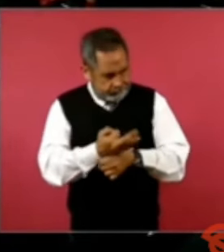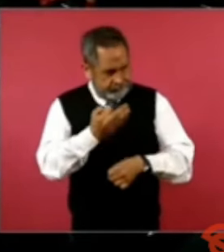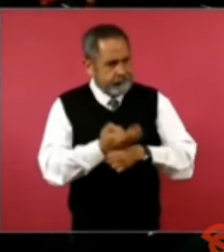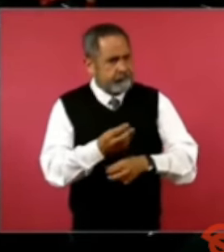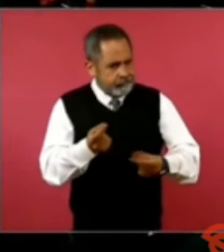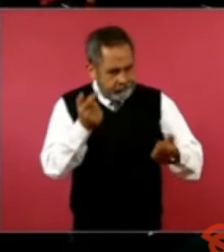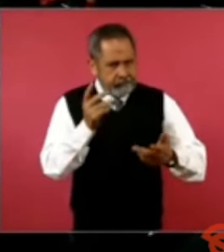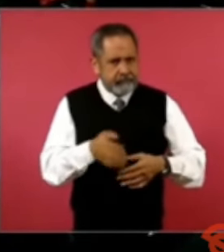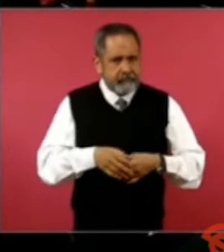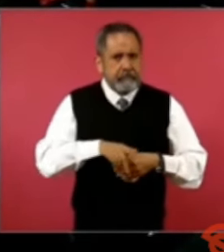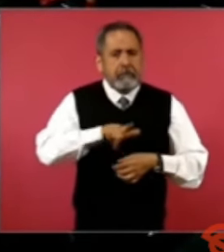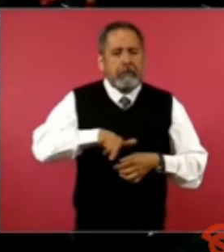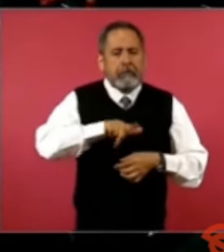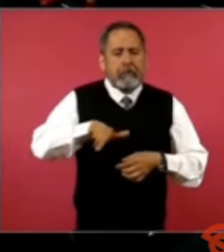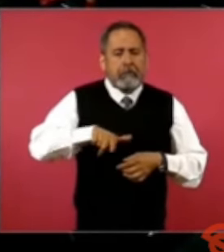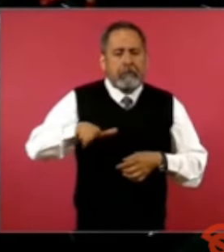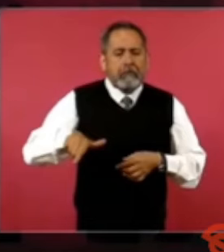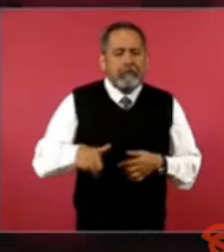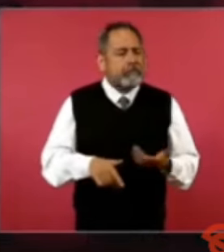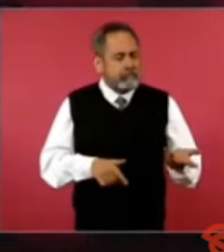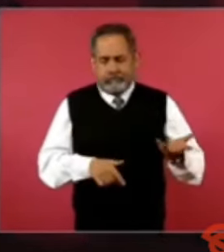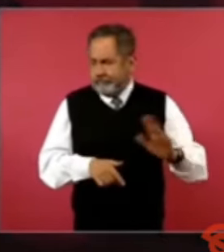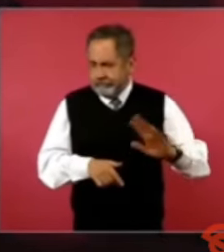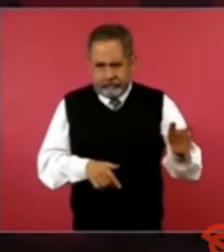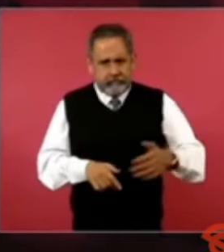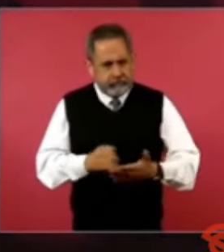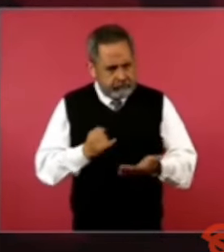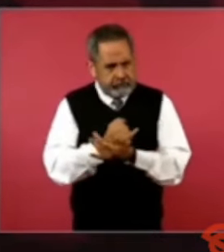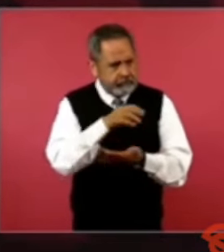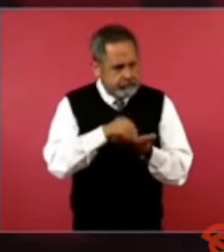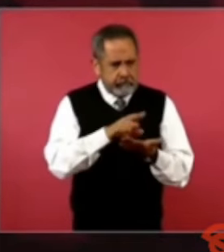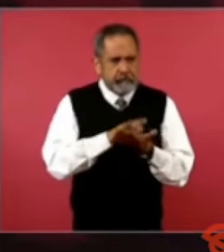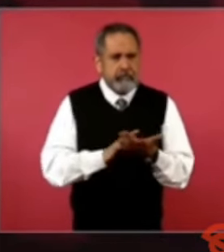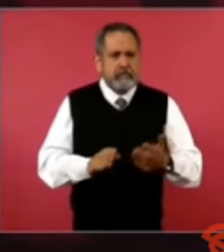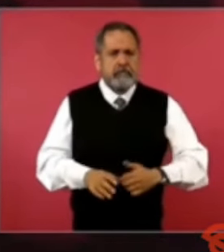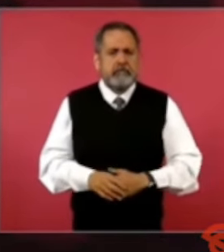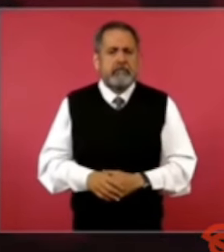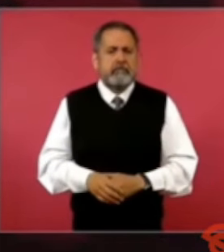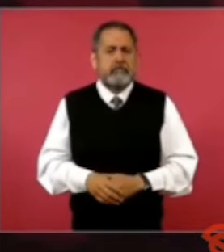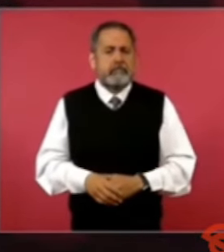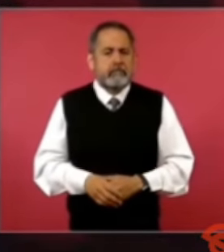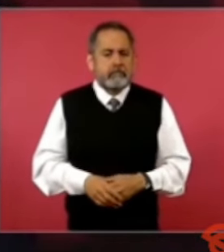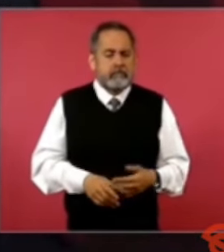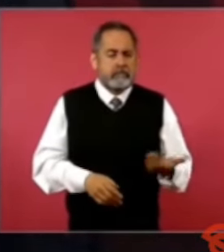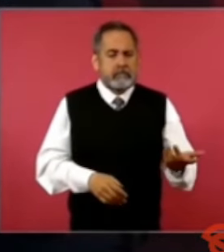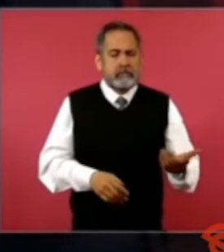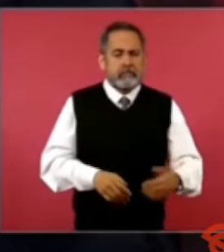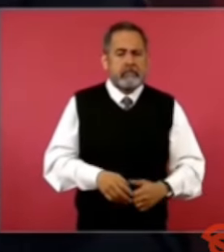resolver lo que debe ser de